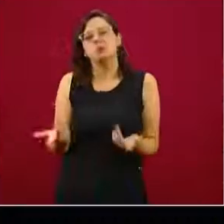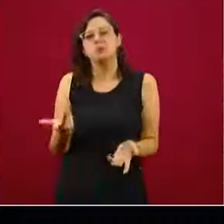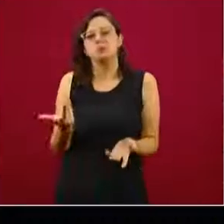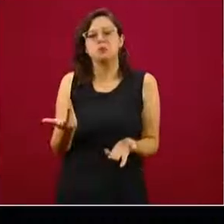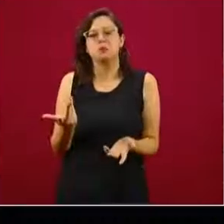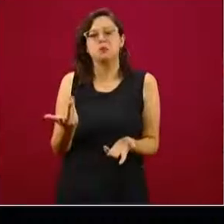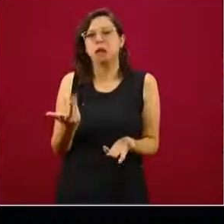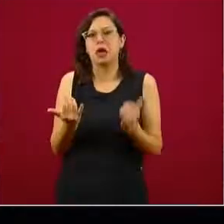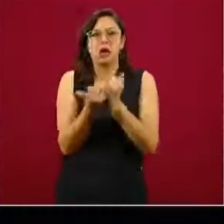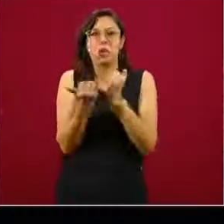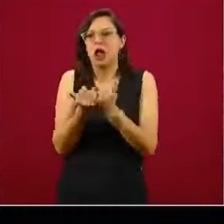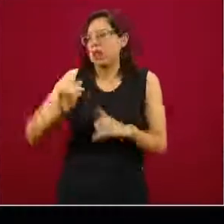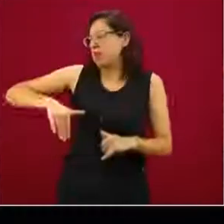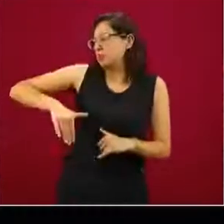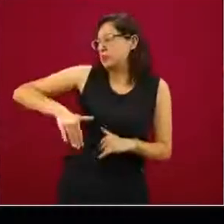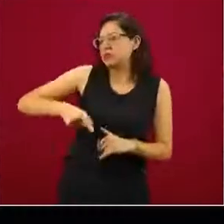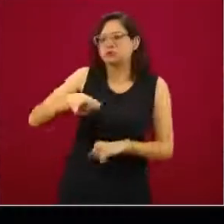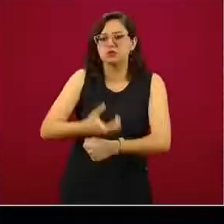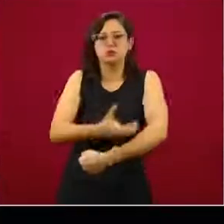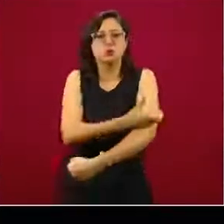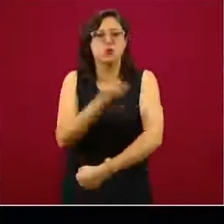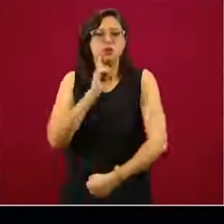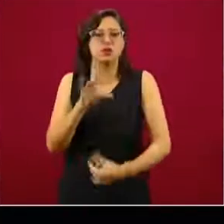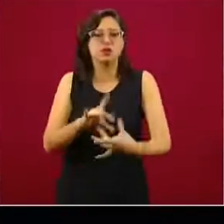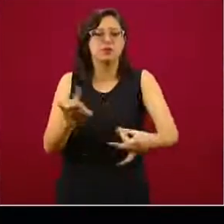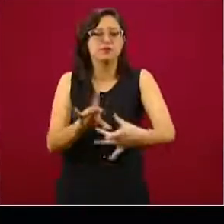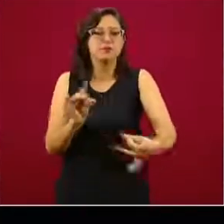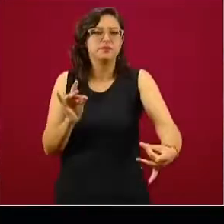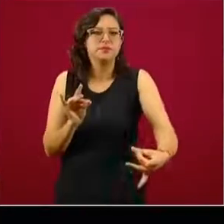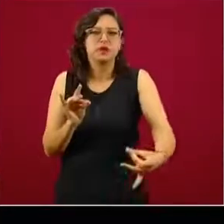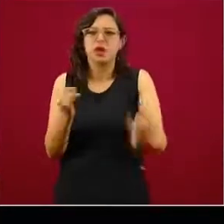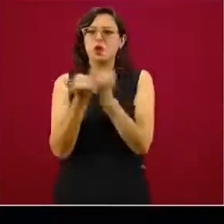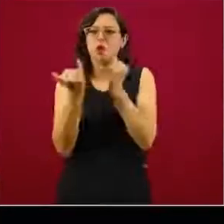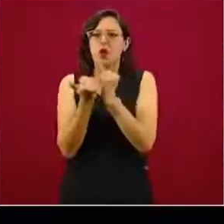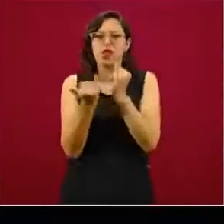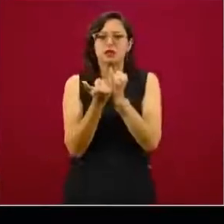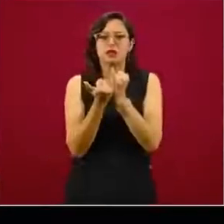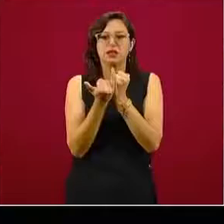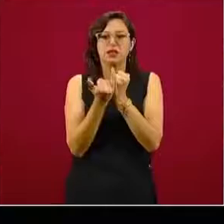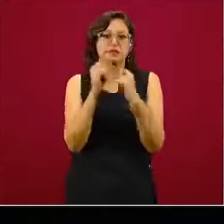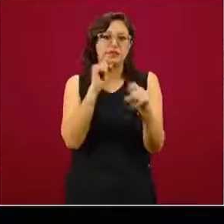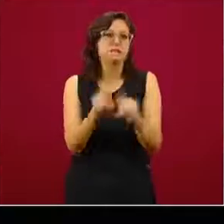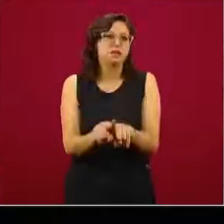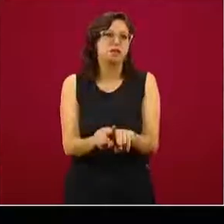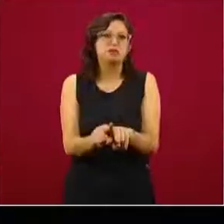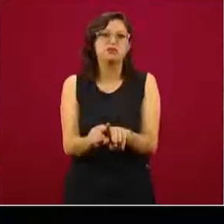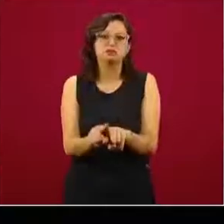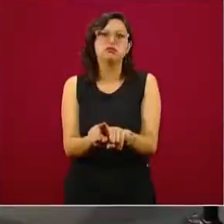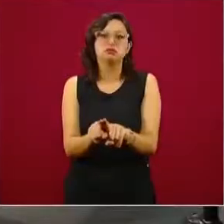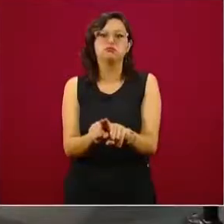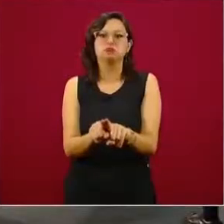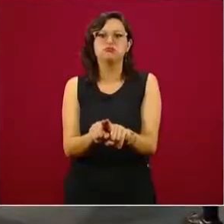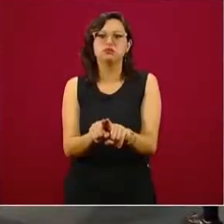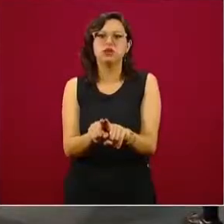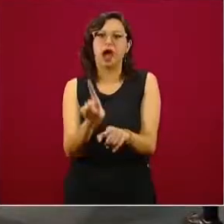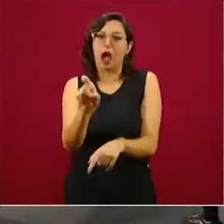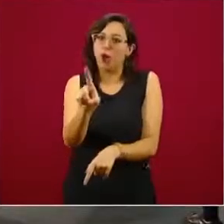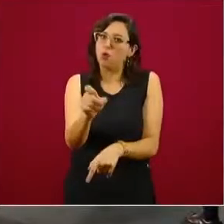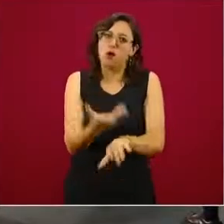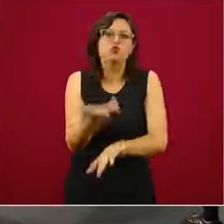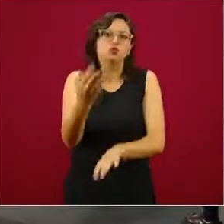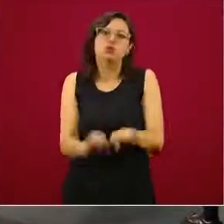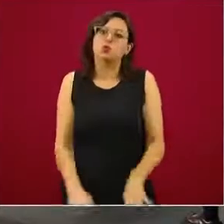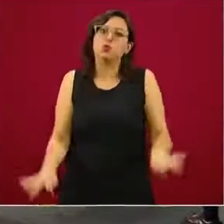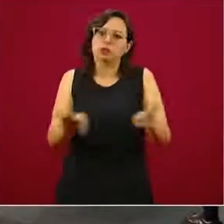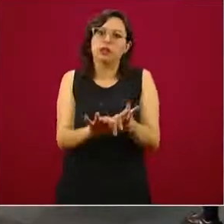lo que comentó mi compañera, y obviamente también lo del agua es muy